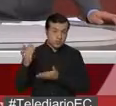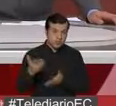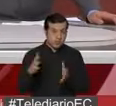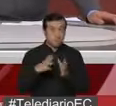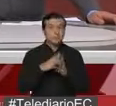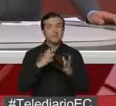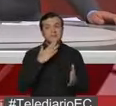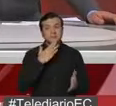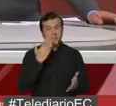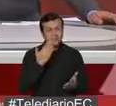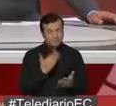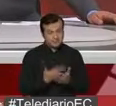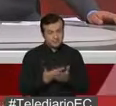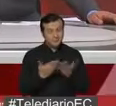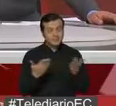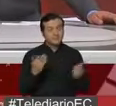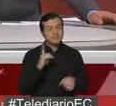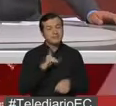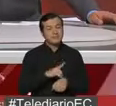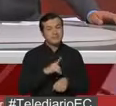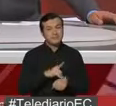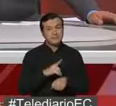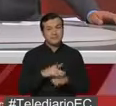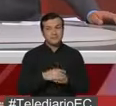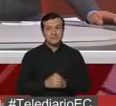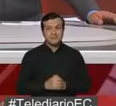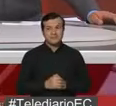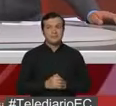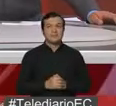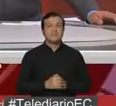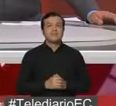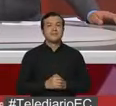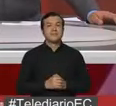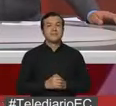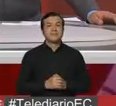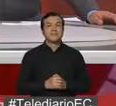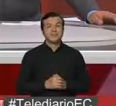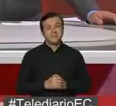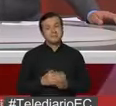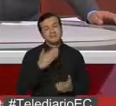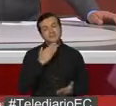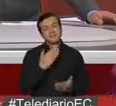acuerdo. Muchas gracias, doctora Abarca, por la información compartida. Gracias a usted.